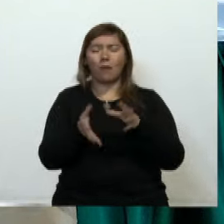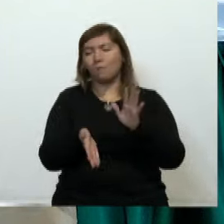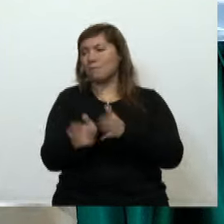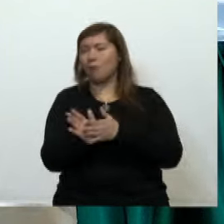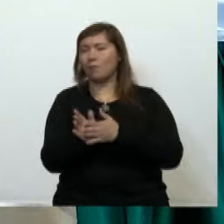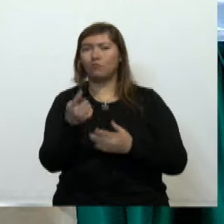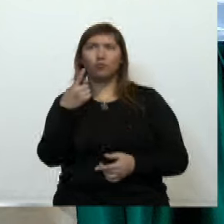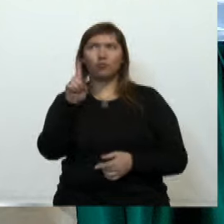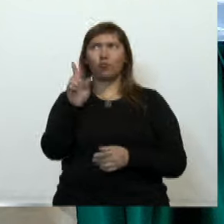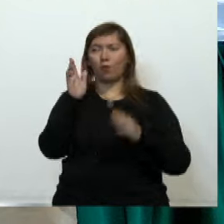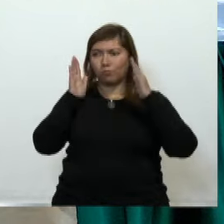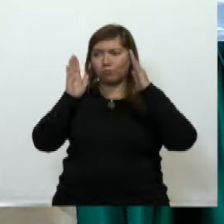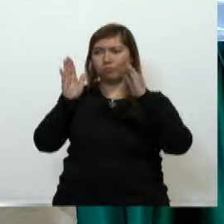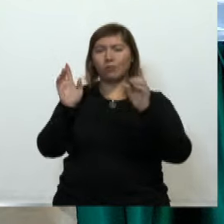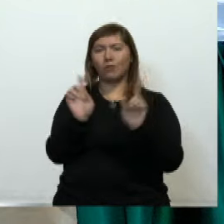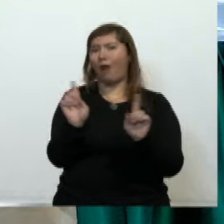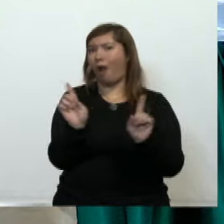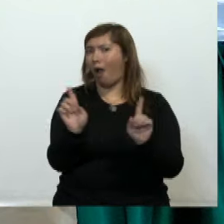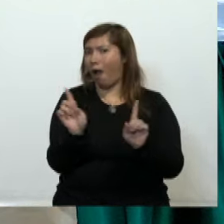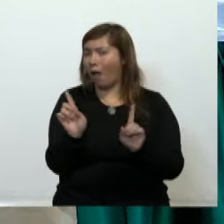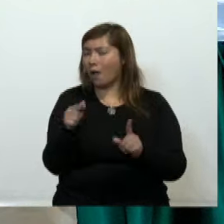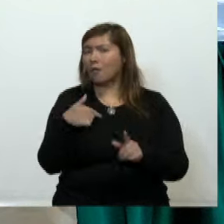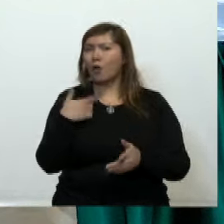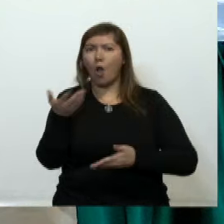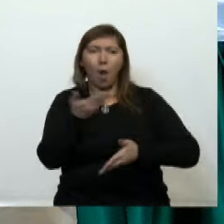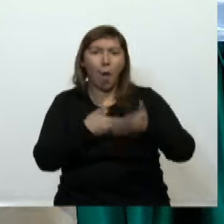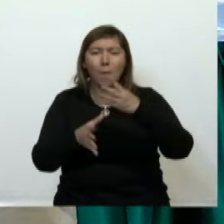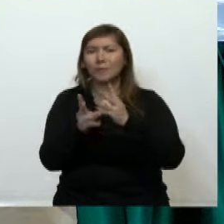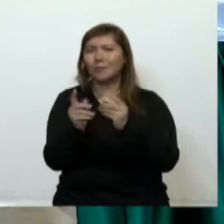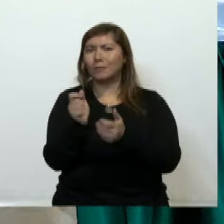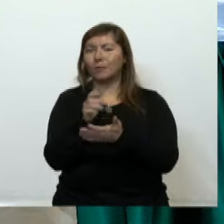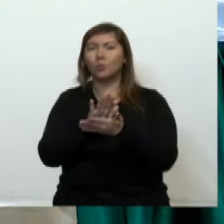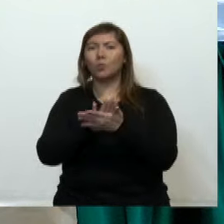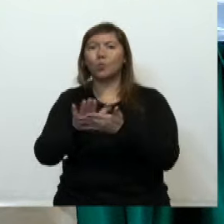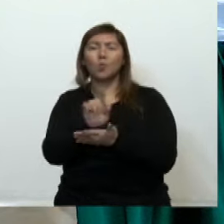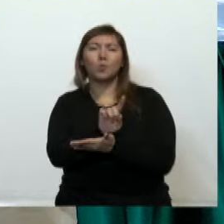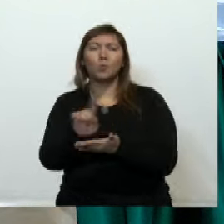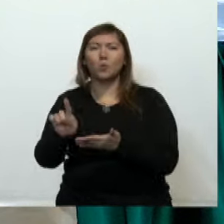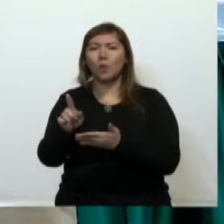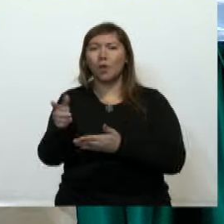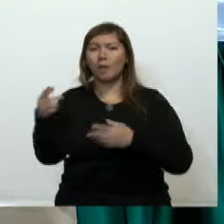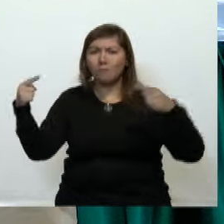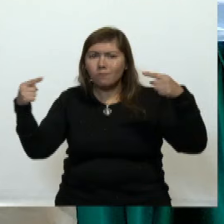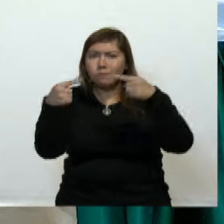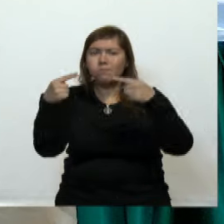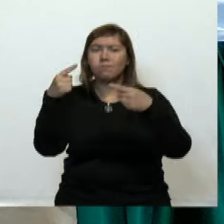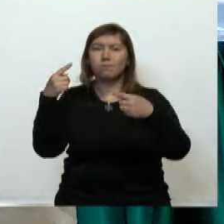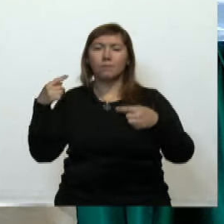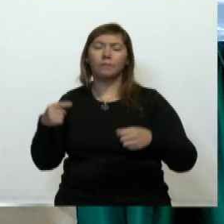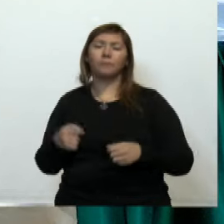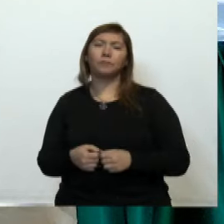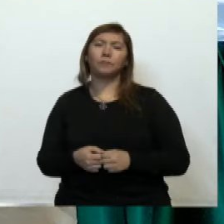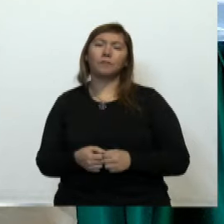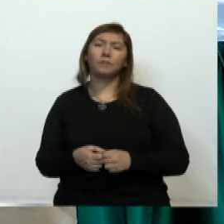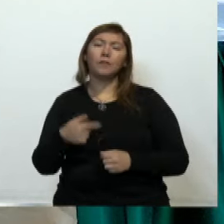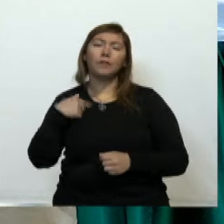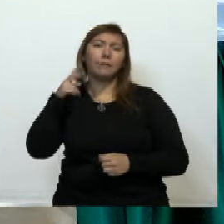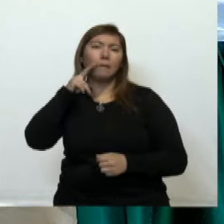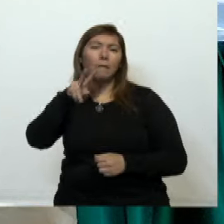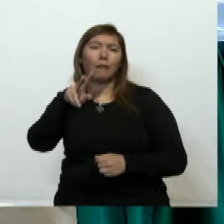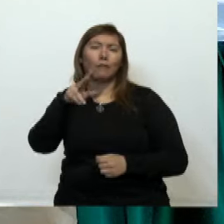solos. Combatiendo el espíritu impuro del egoísmo, del enfrentamiento, de la confrontación, de vernos como